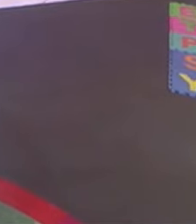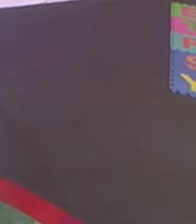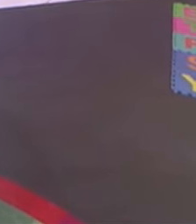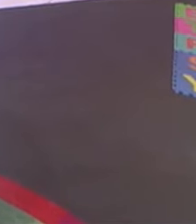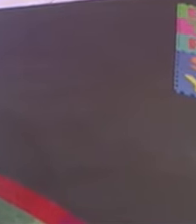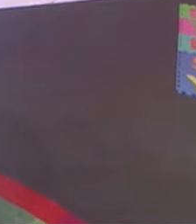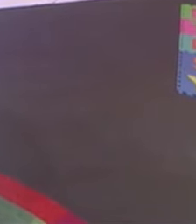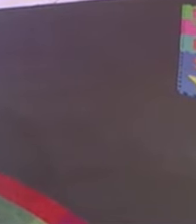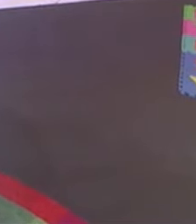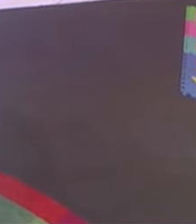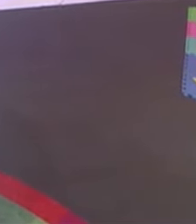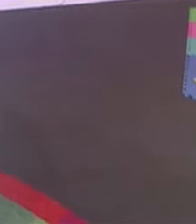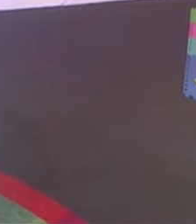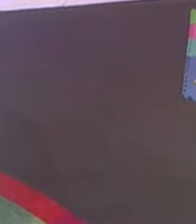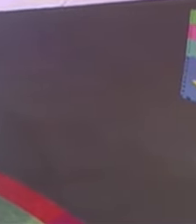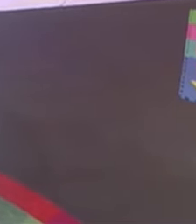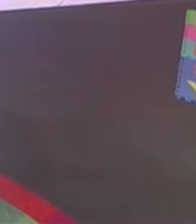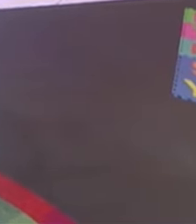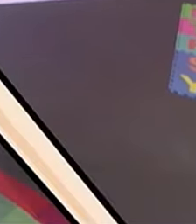next week.